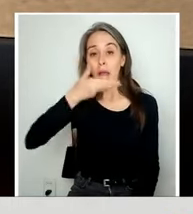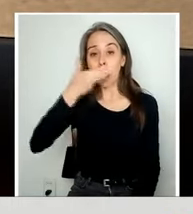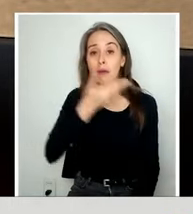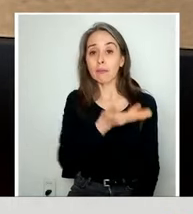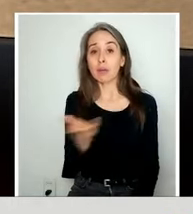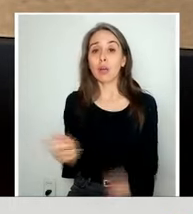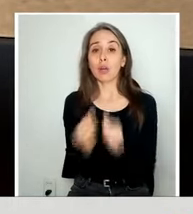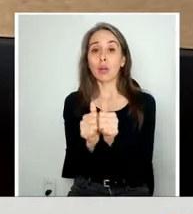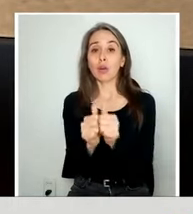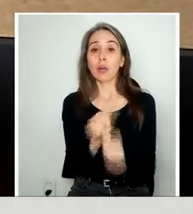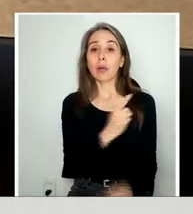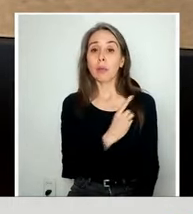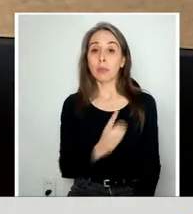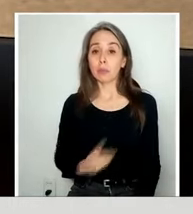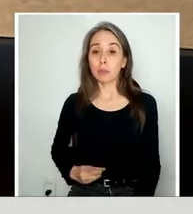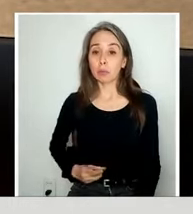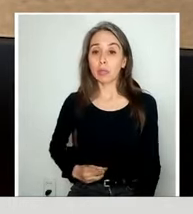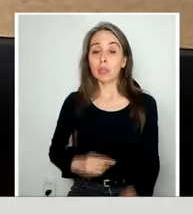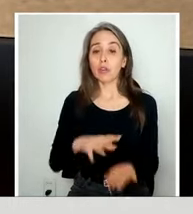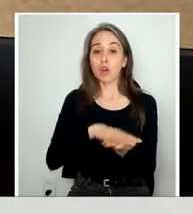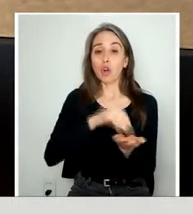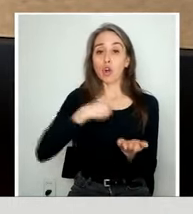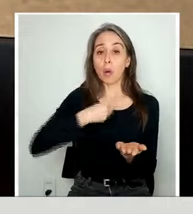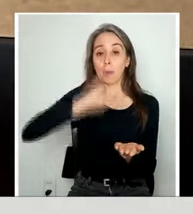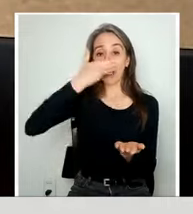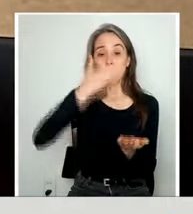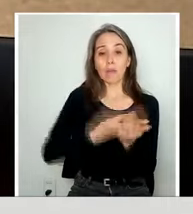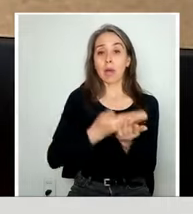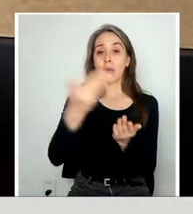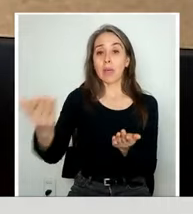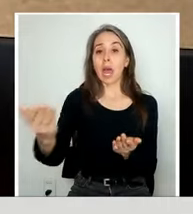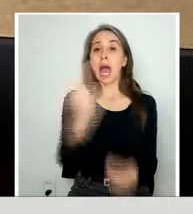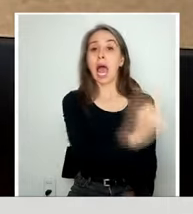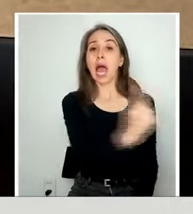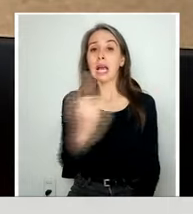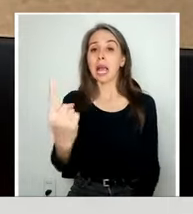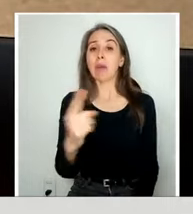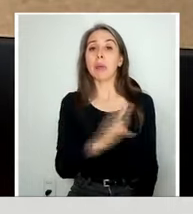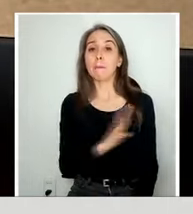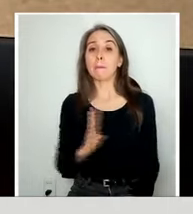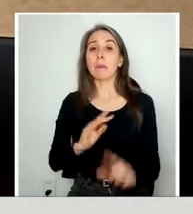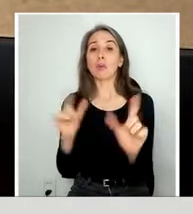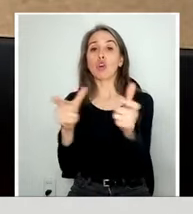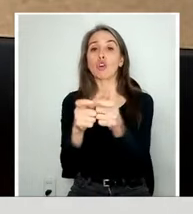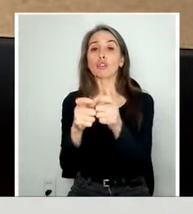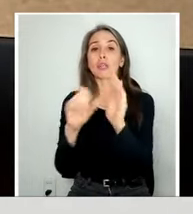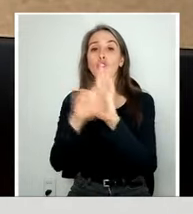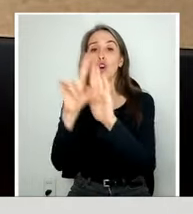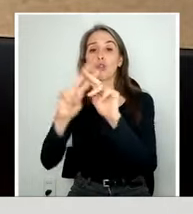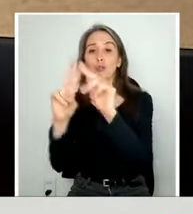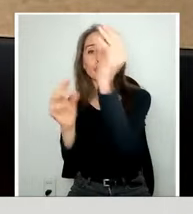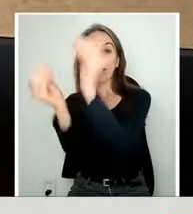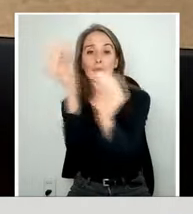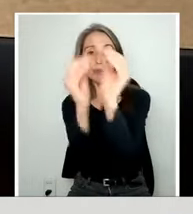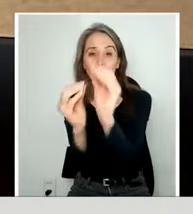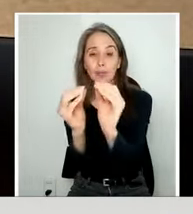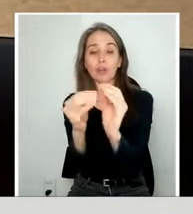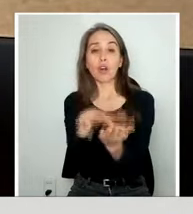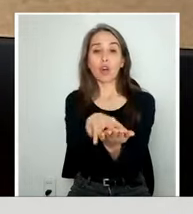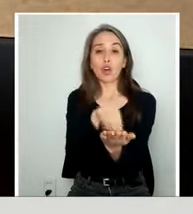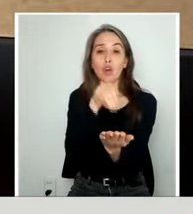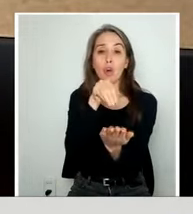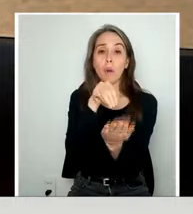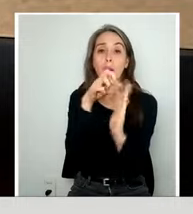parlamentarios que se copia de esta intervención a cada uno de los consejeros constituyentes y copia de el proyecto